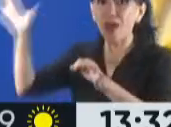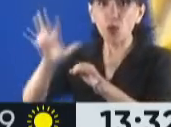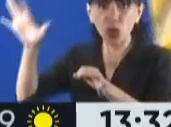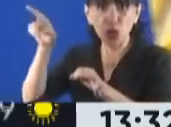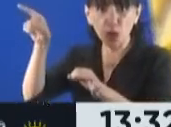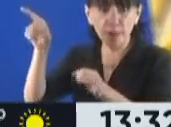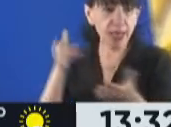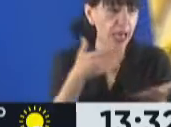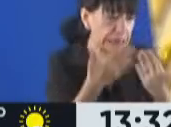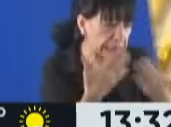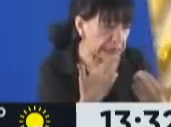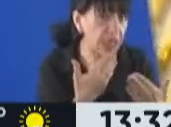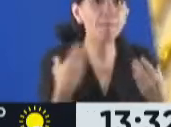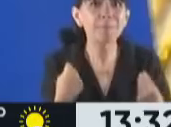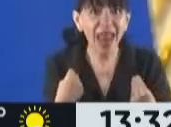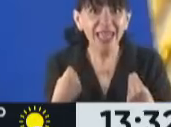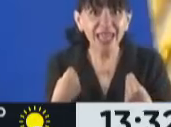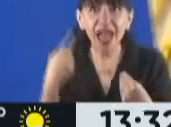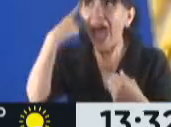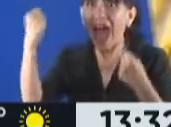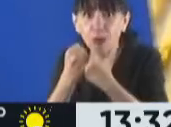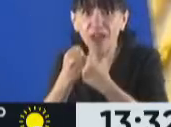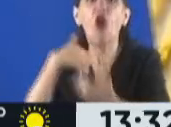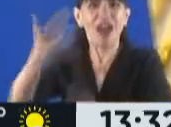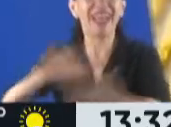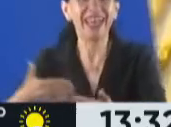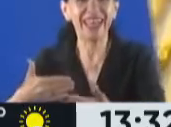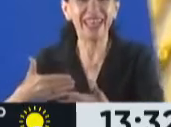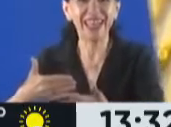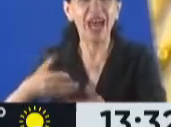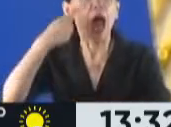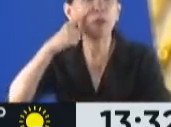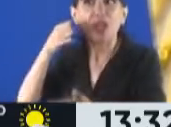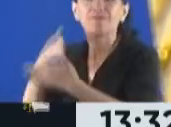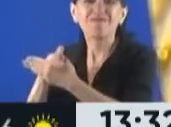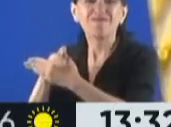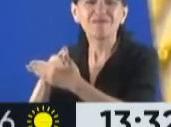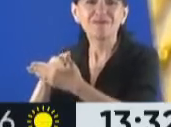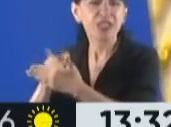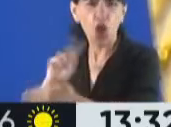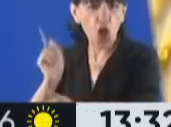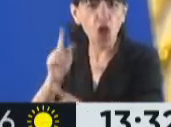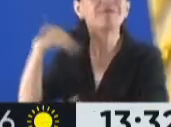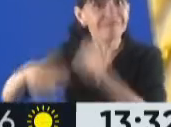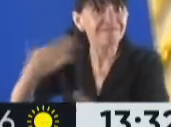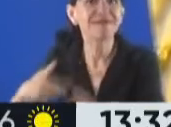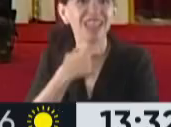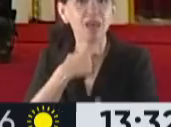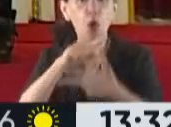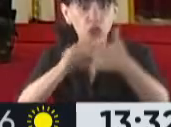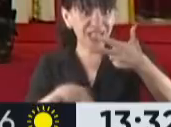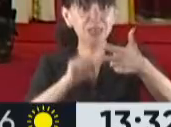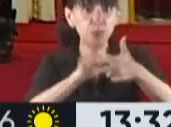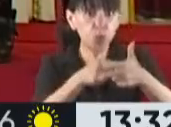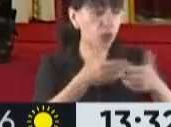destrabar el acuerdo, no para trabar el acuerdo. Y esos 3 puntos se los vamos a